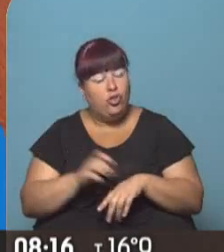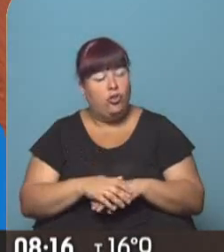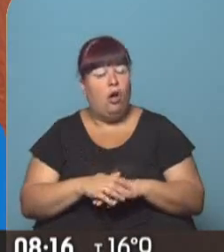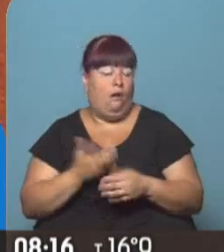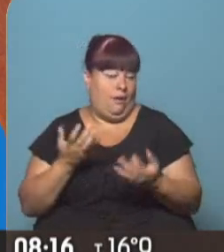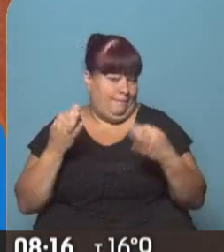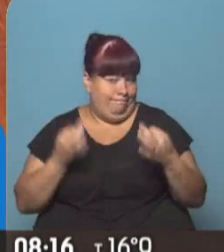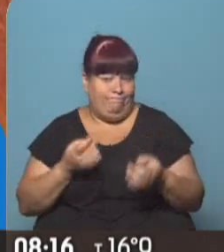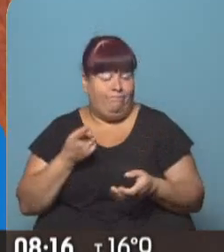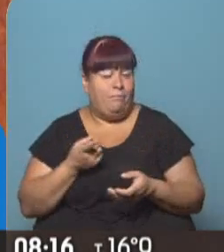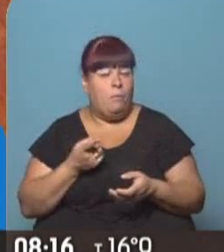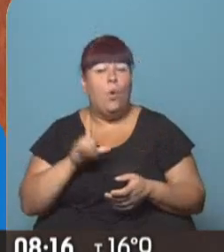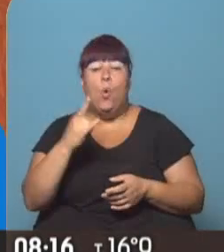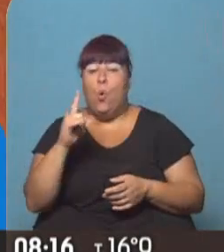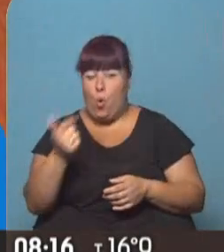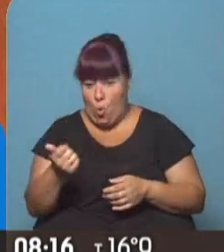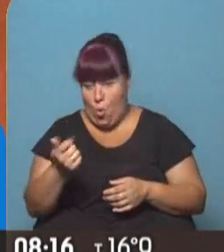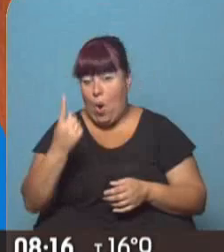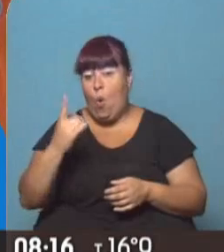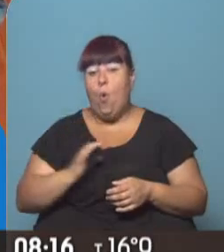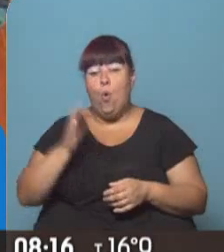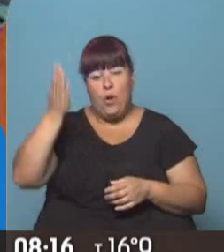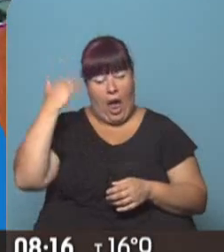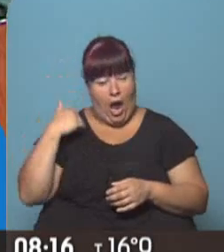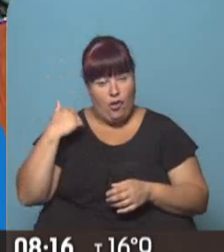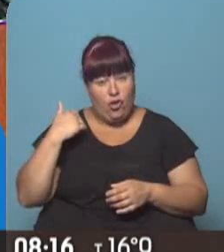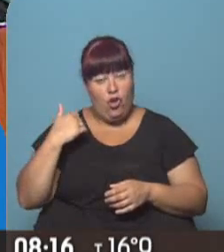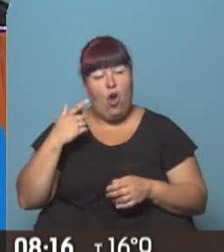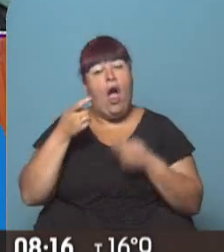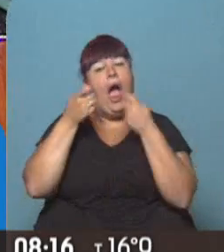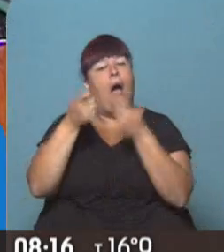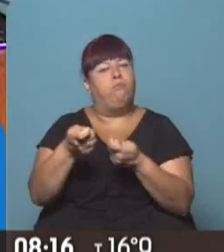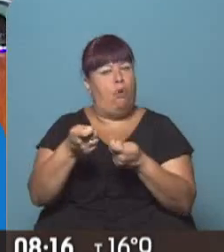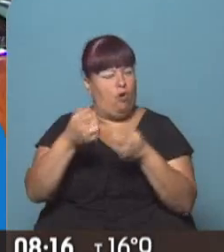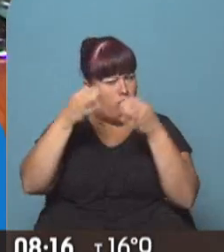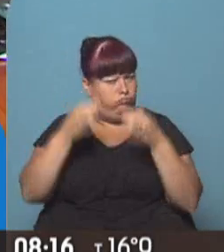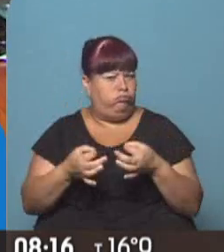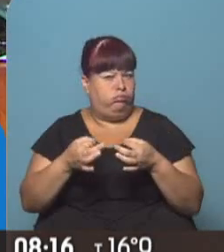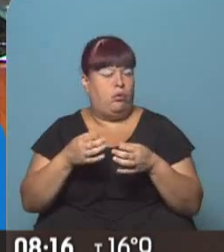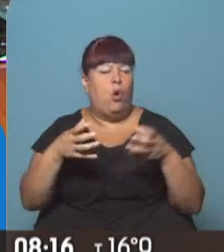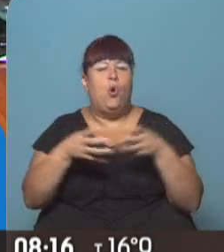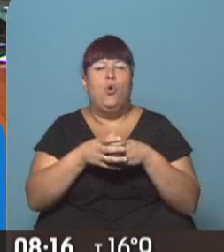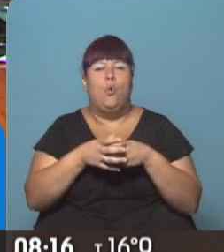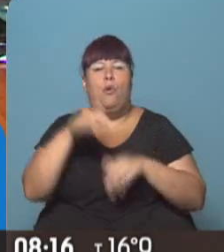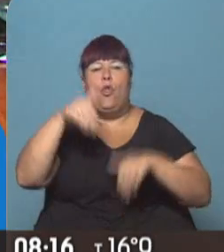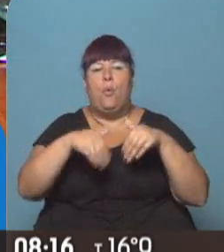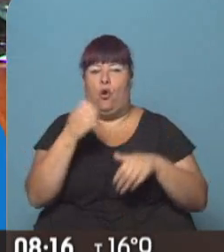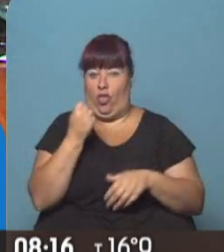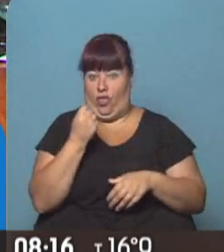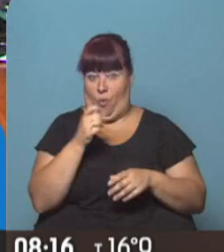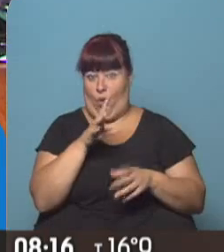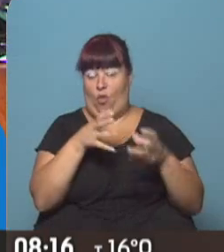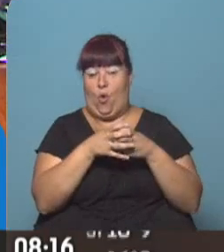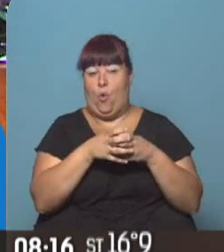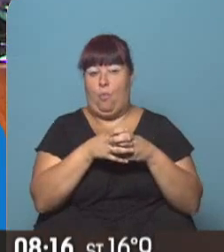que es evidente es que a Lula hace un año lo acompañaba exclusivamente la base electoral dura